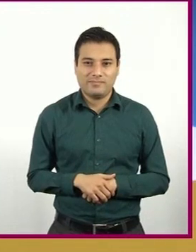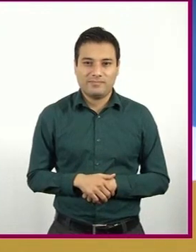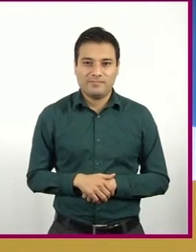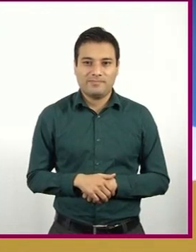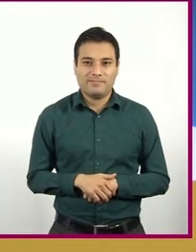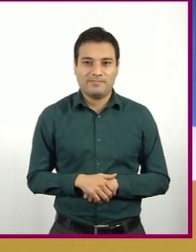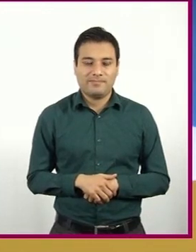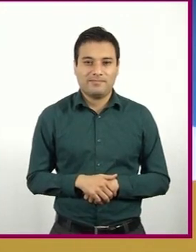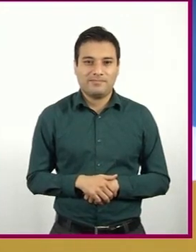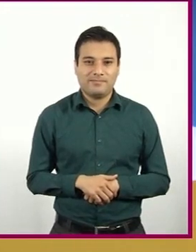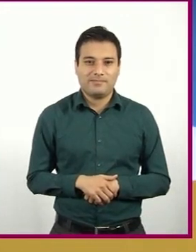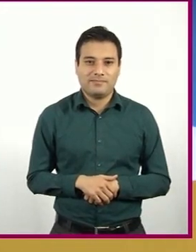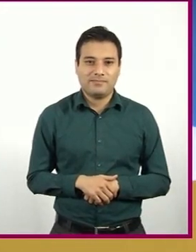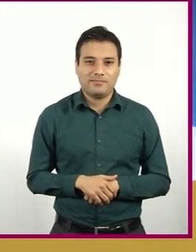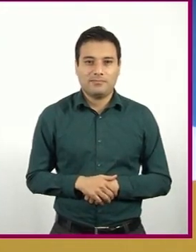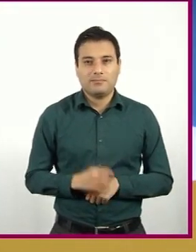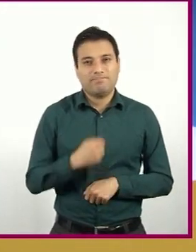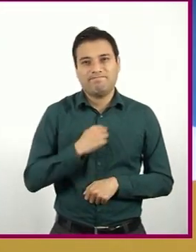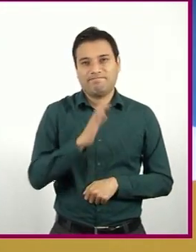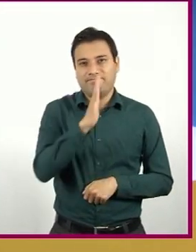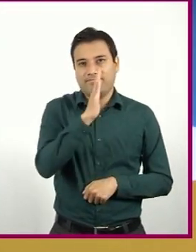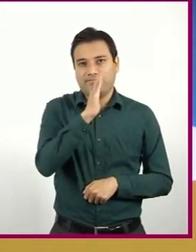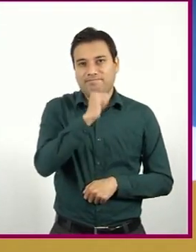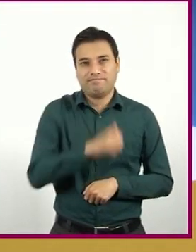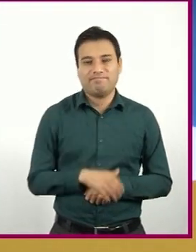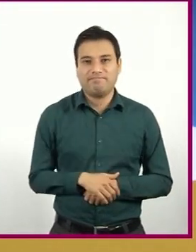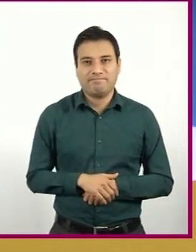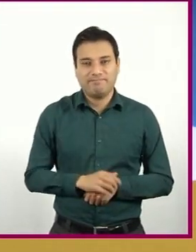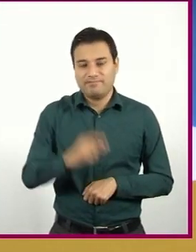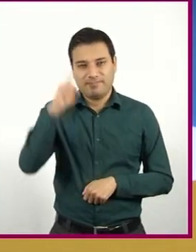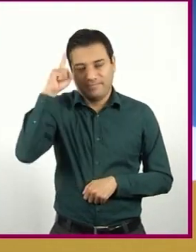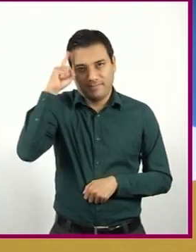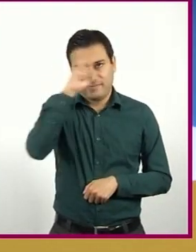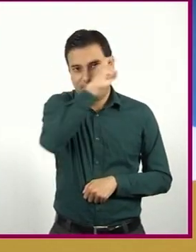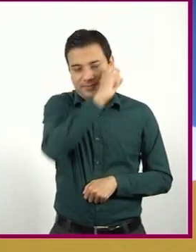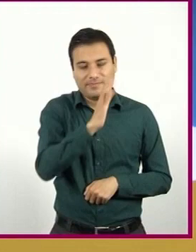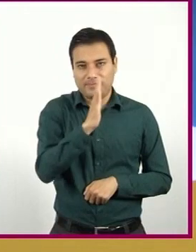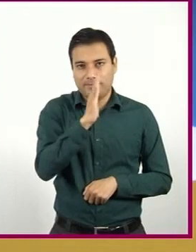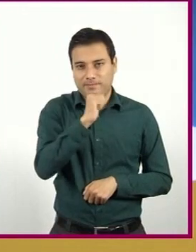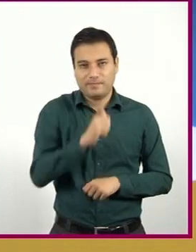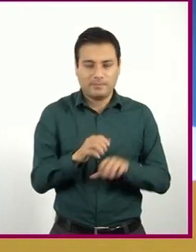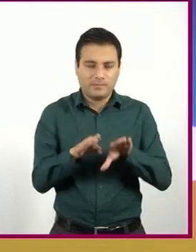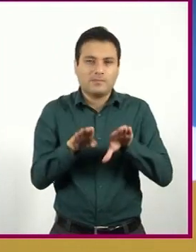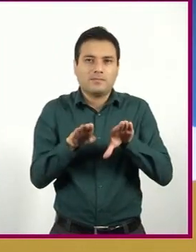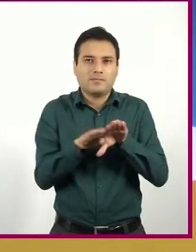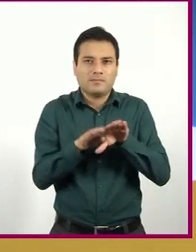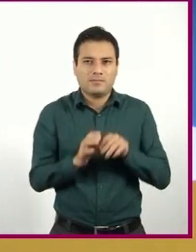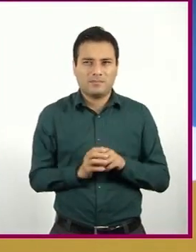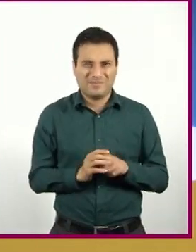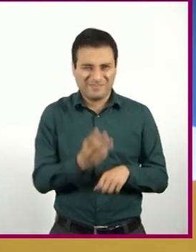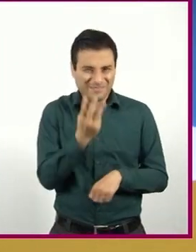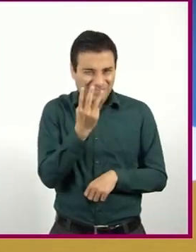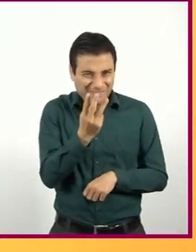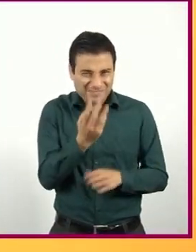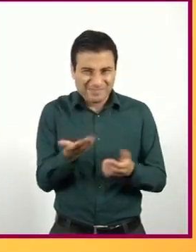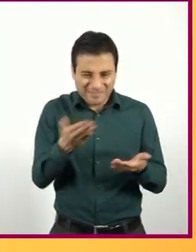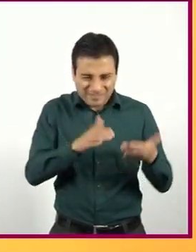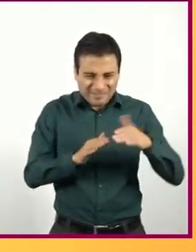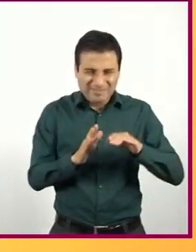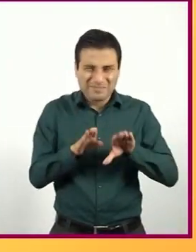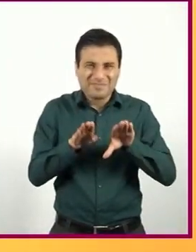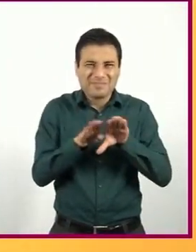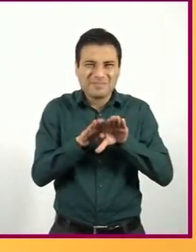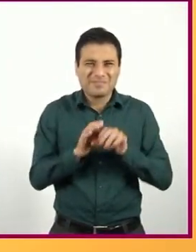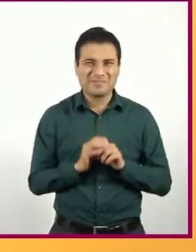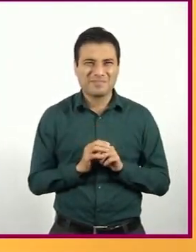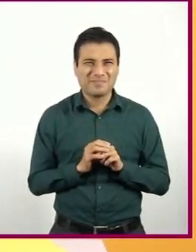centro. No, entonces no. La verdad es que sí está bastante difícil dividirlo en tercios. A lo mejor en